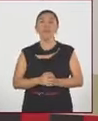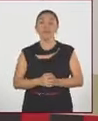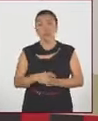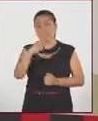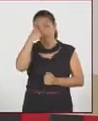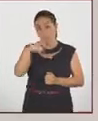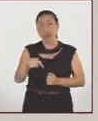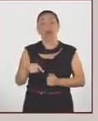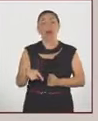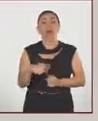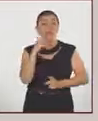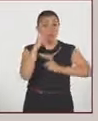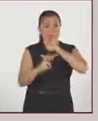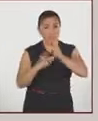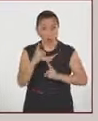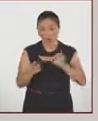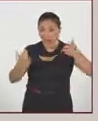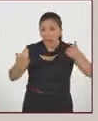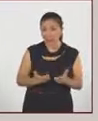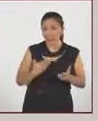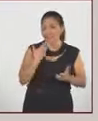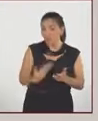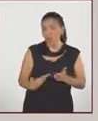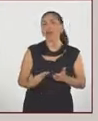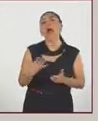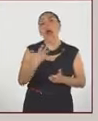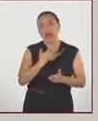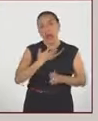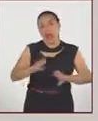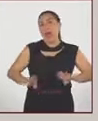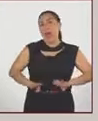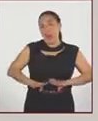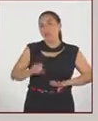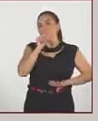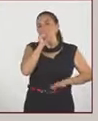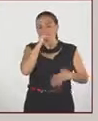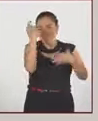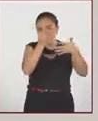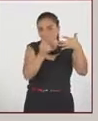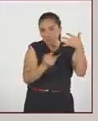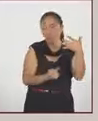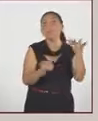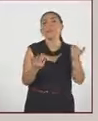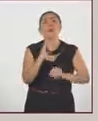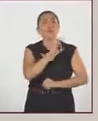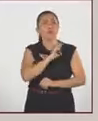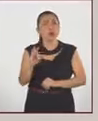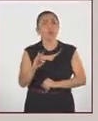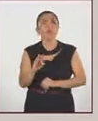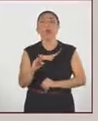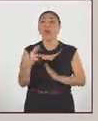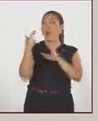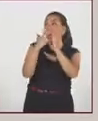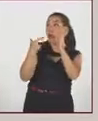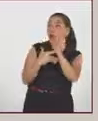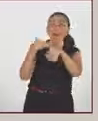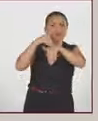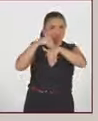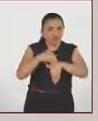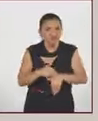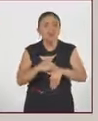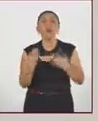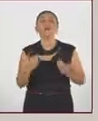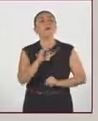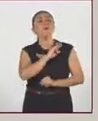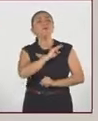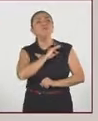deportiva hay pues algunas especificaciones, es decir, son capaces de seguir reglas, son